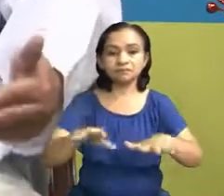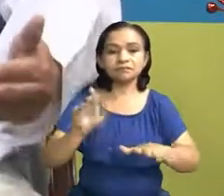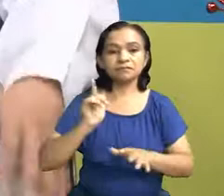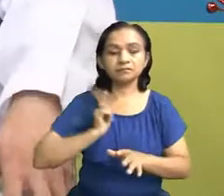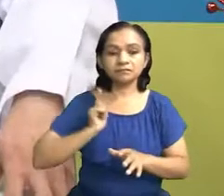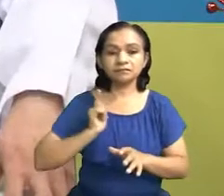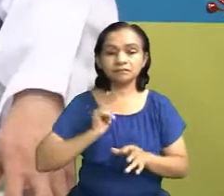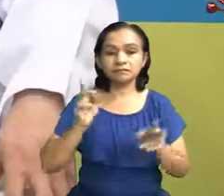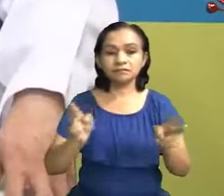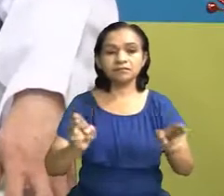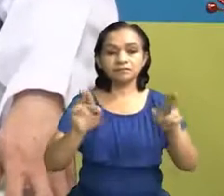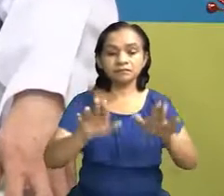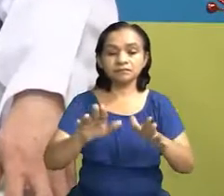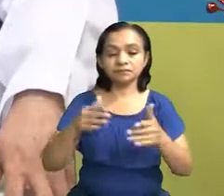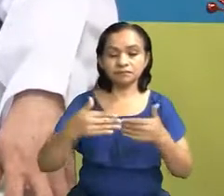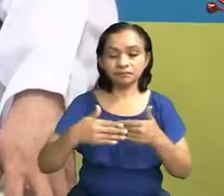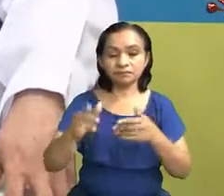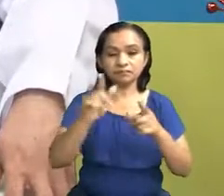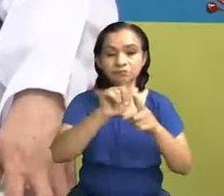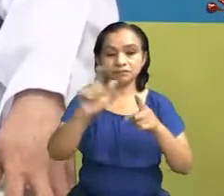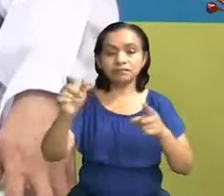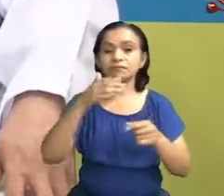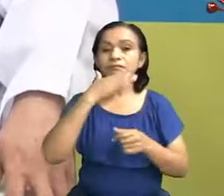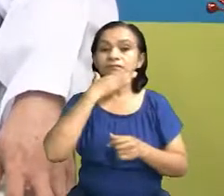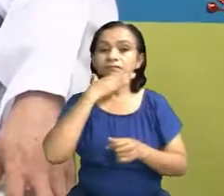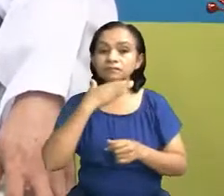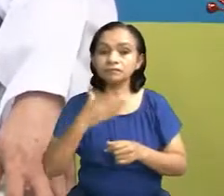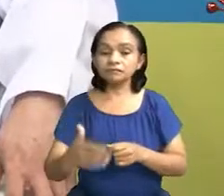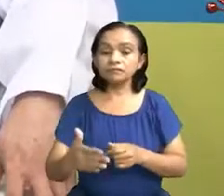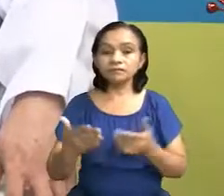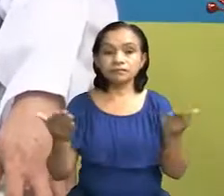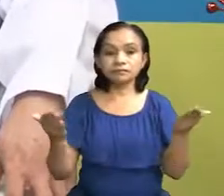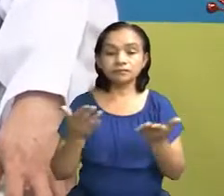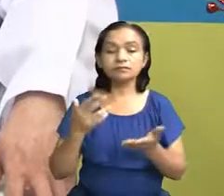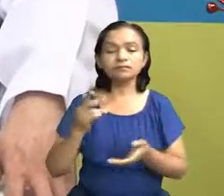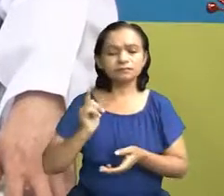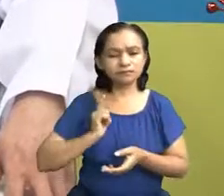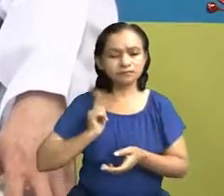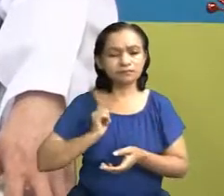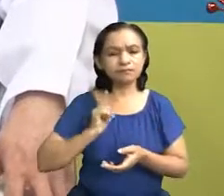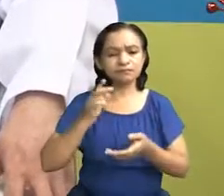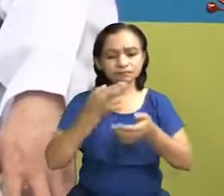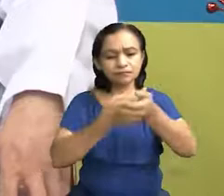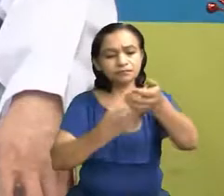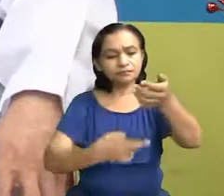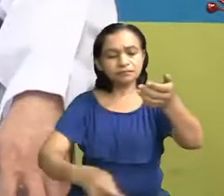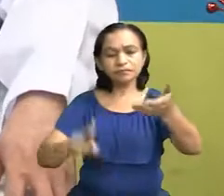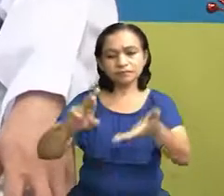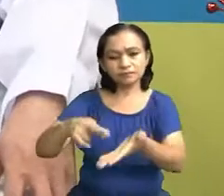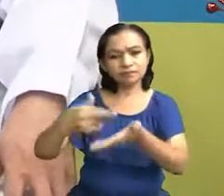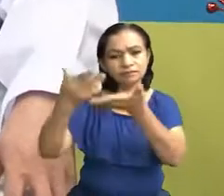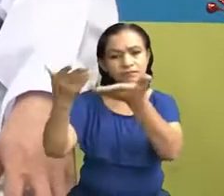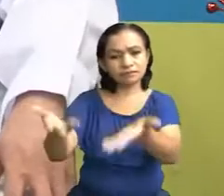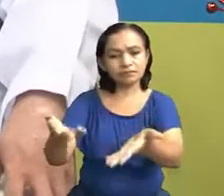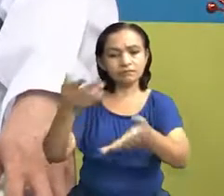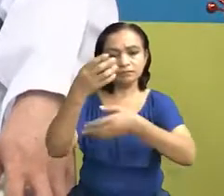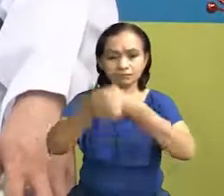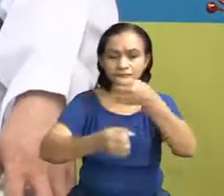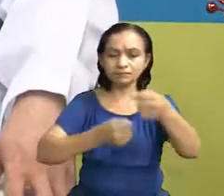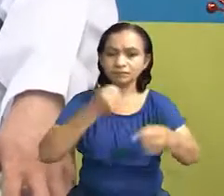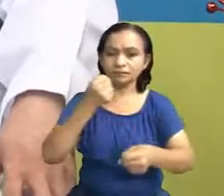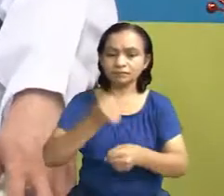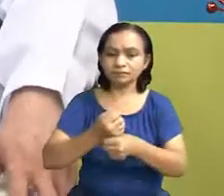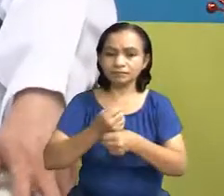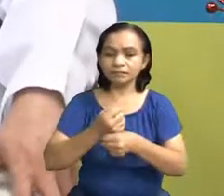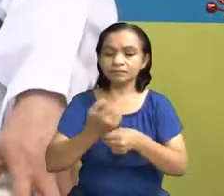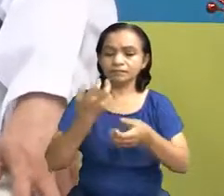el mes de noviembre, el resto de noviembre, el mes de diciembre, que vamos a estar colectando sangre también. Así que este año es un récord